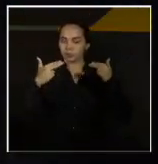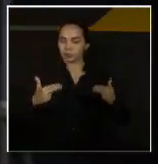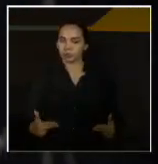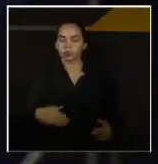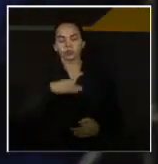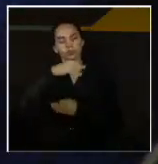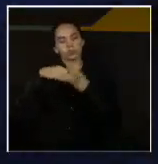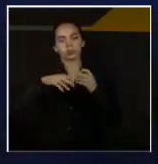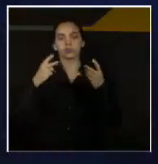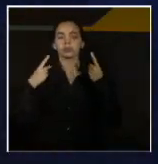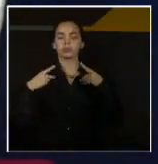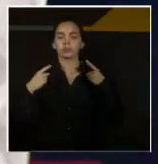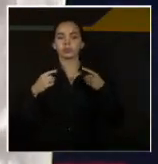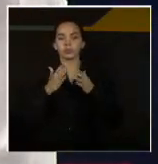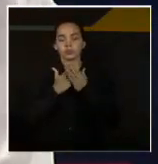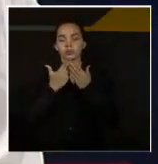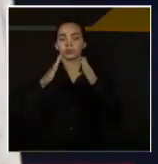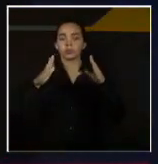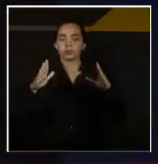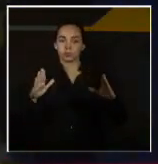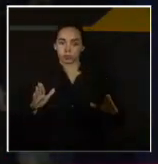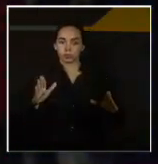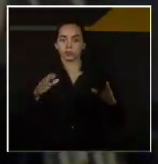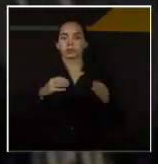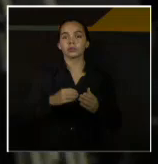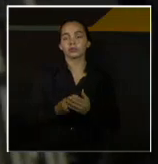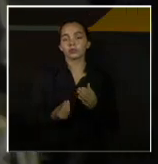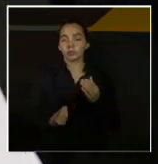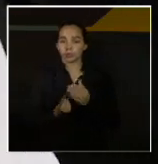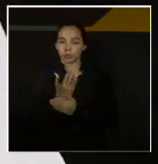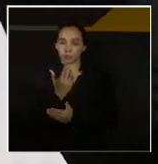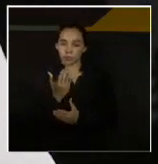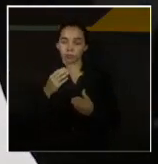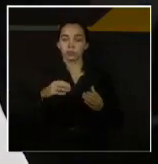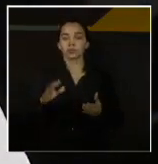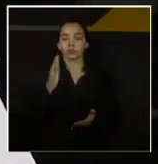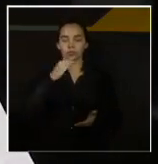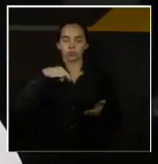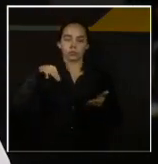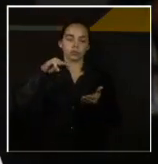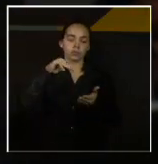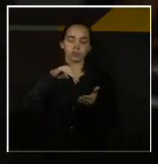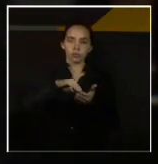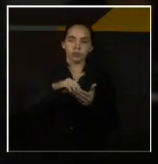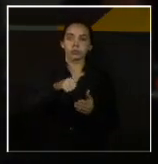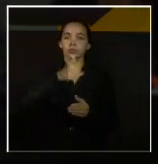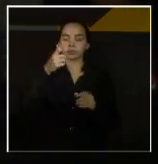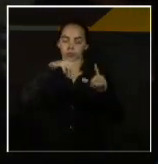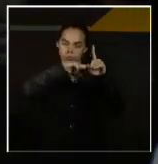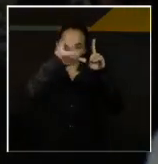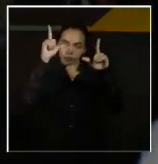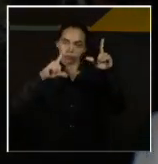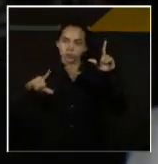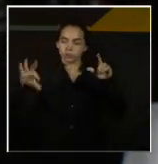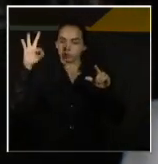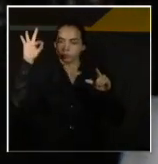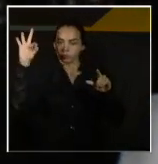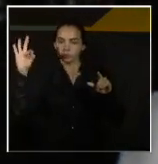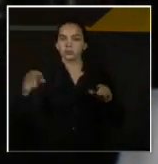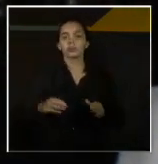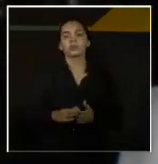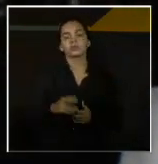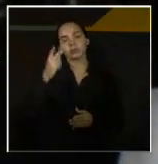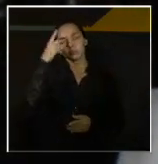ciudadanos, y abriremos módulos de la Fiscalía, tanto en áreas de la ciudad de Mérida como en el interior del Estado, para que